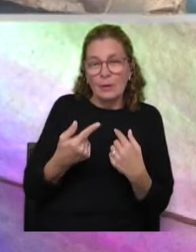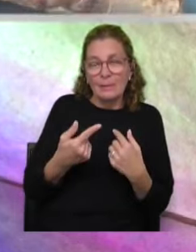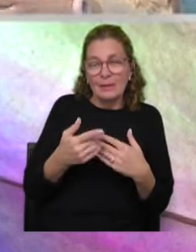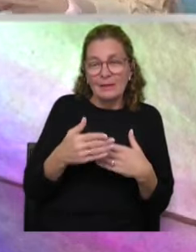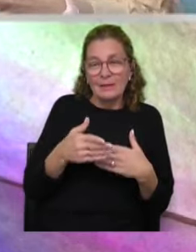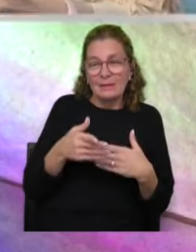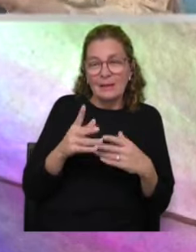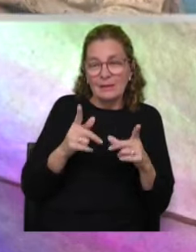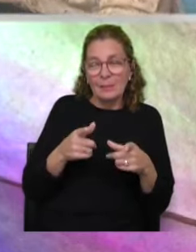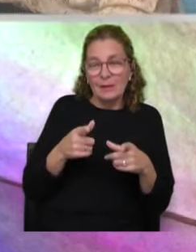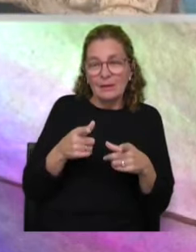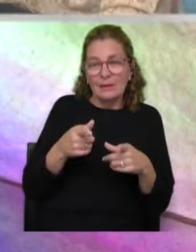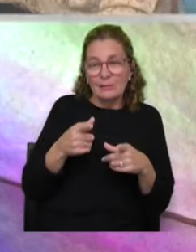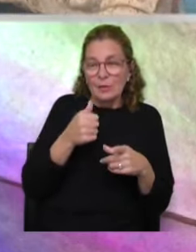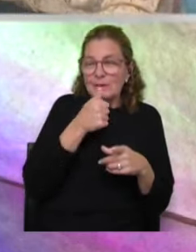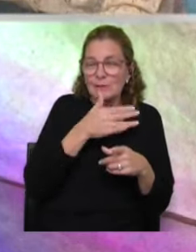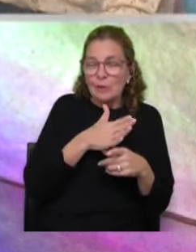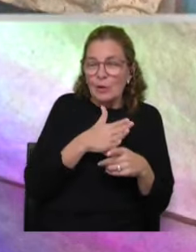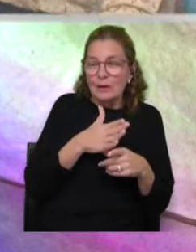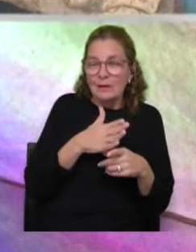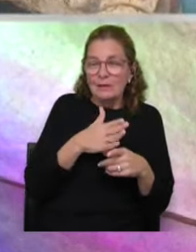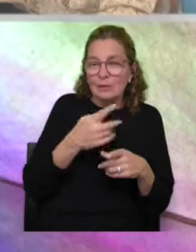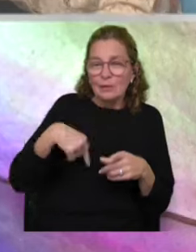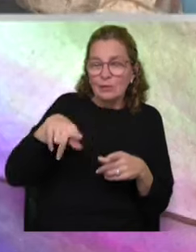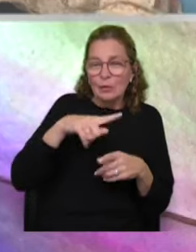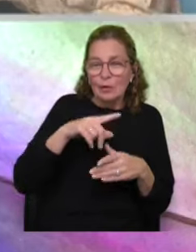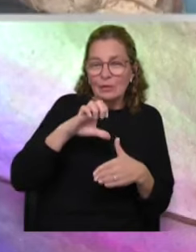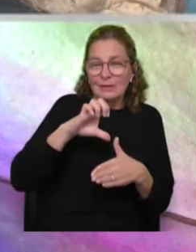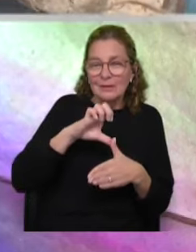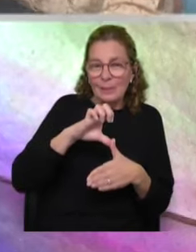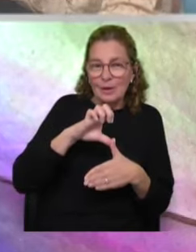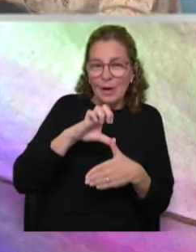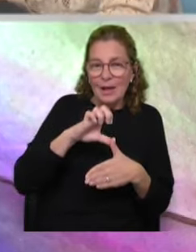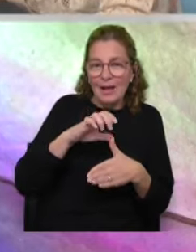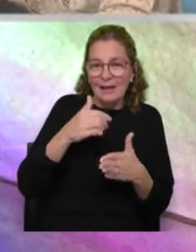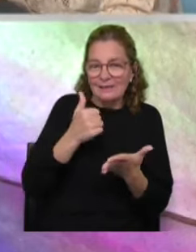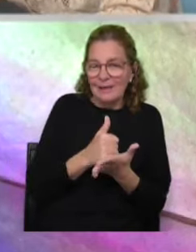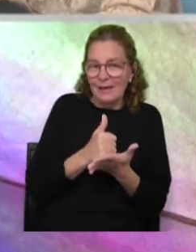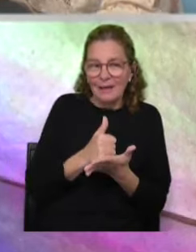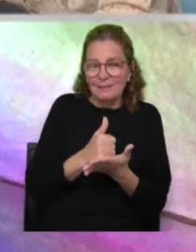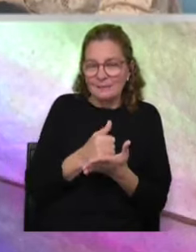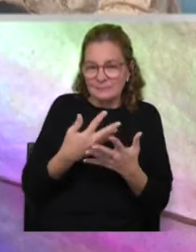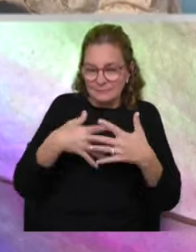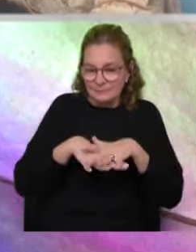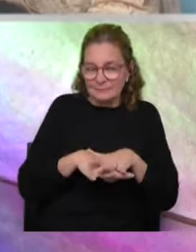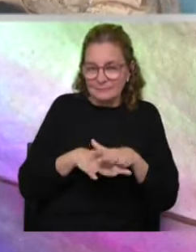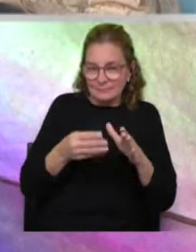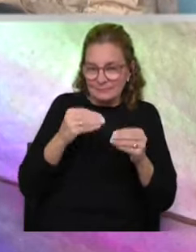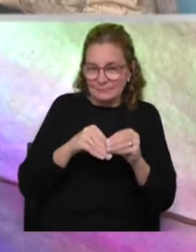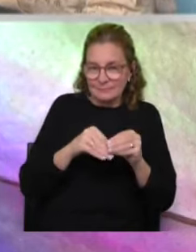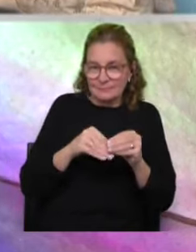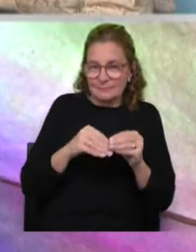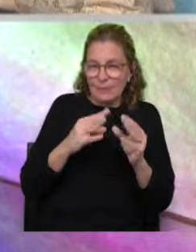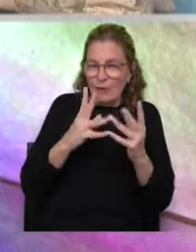regional también. O sea, son historias en las que toda la región, toda Latinoamérica está involucrada, y del punto